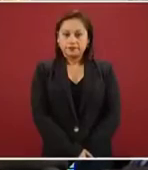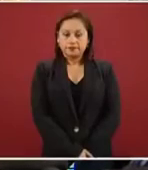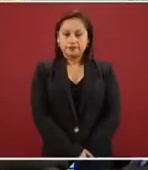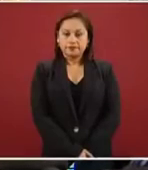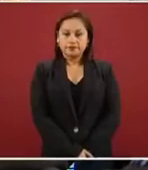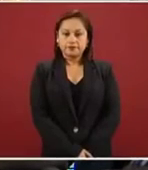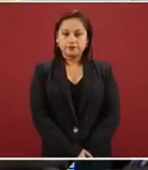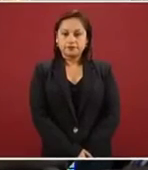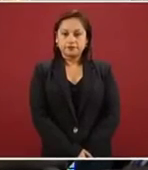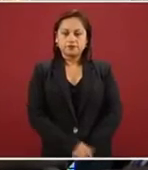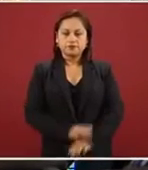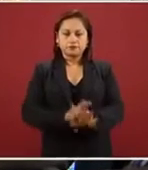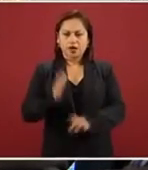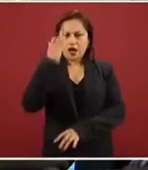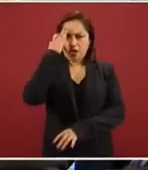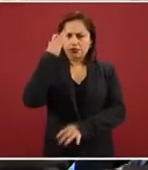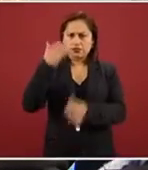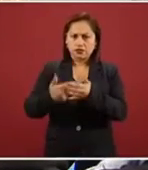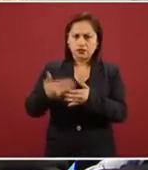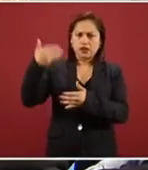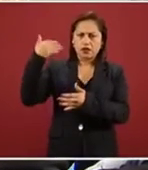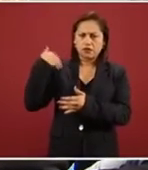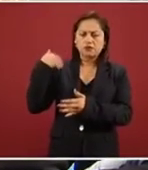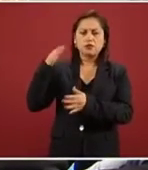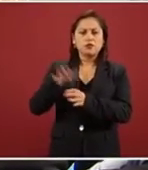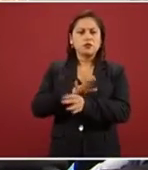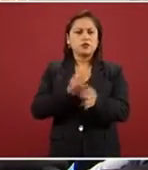Desde hace algún tiempo en Hidalgo,